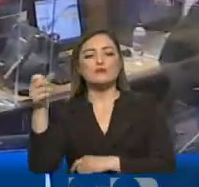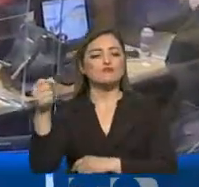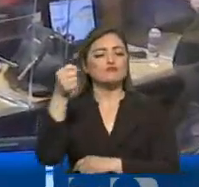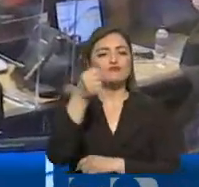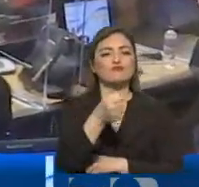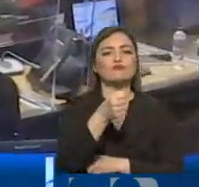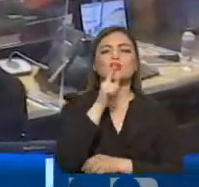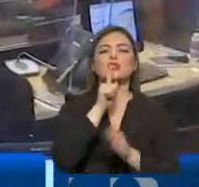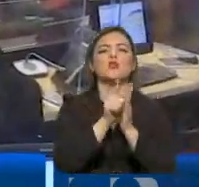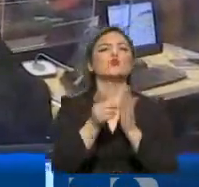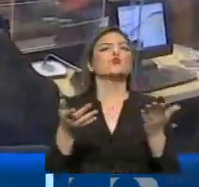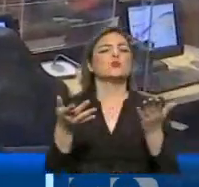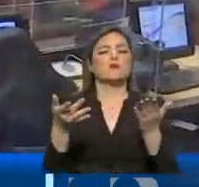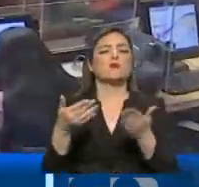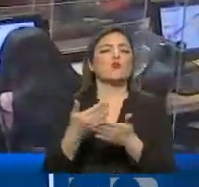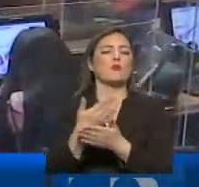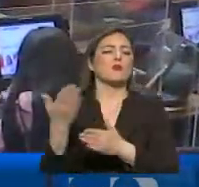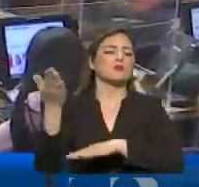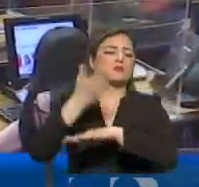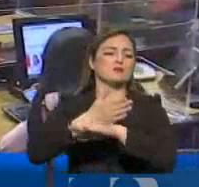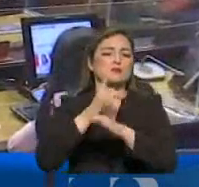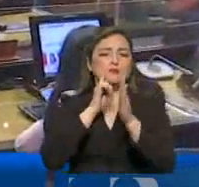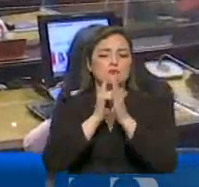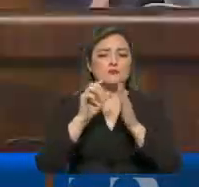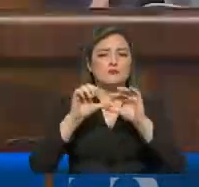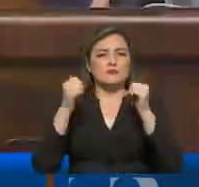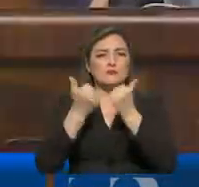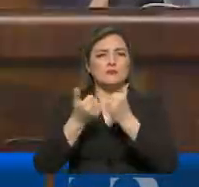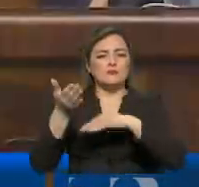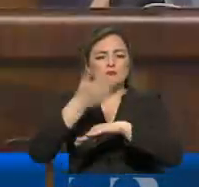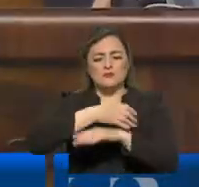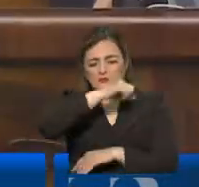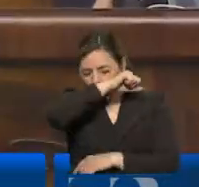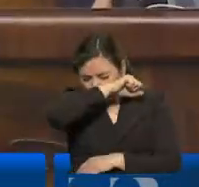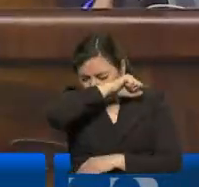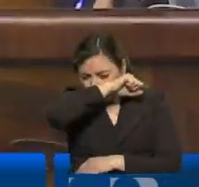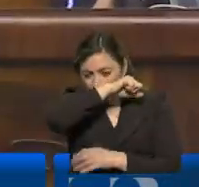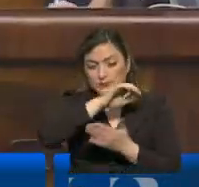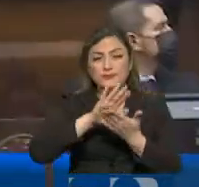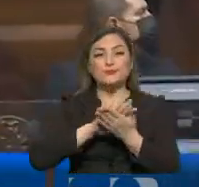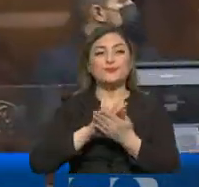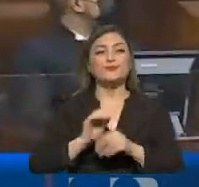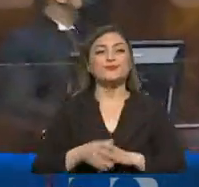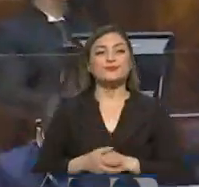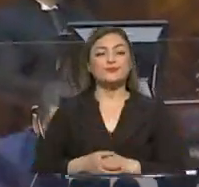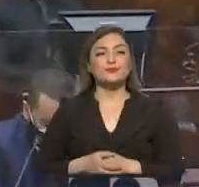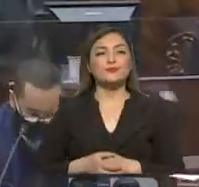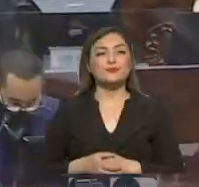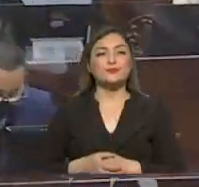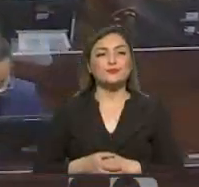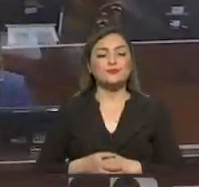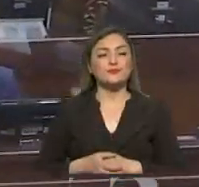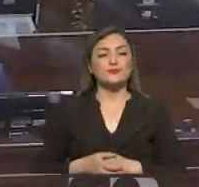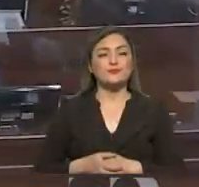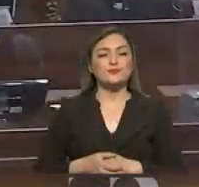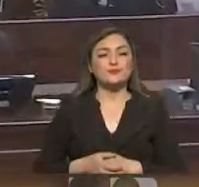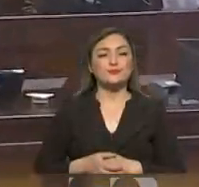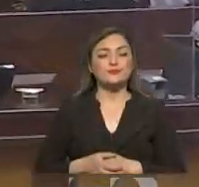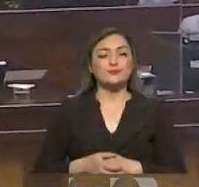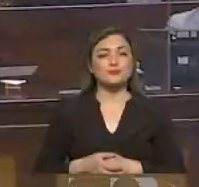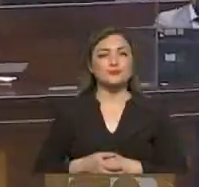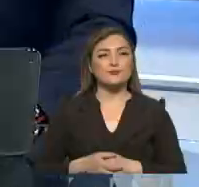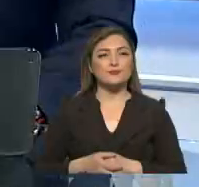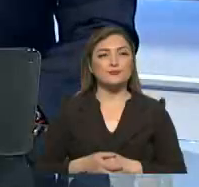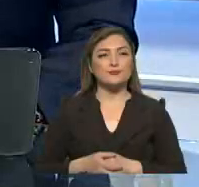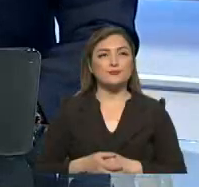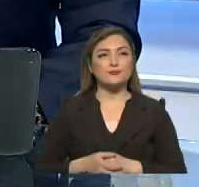nuevos interpelantes ante el Pleno de la Asamblea, pues quienes presentaron este proceso ya no son asambleístas. En Quito, Andrea Samaniego, 24